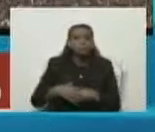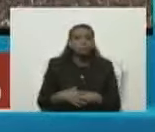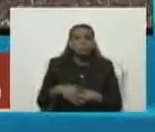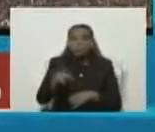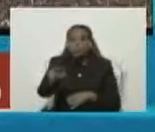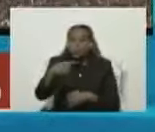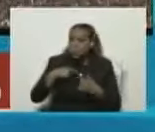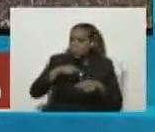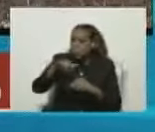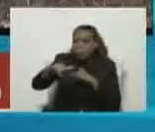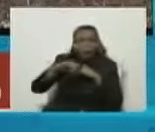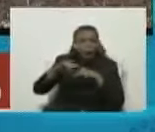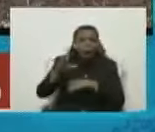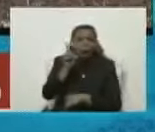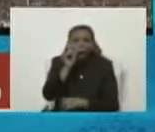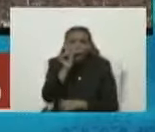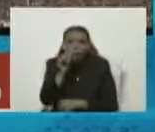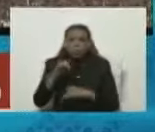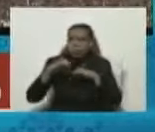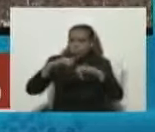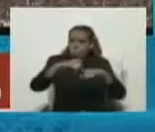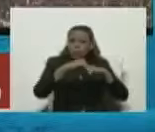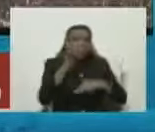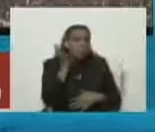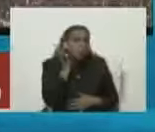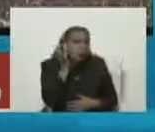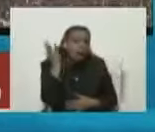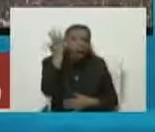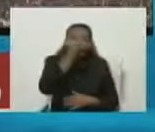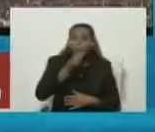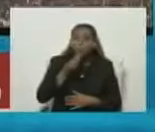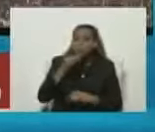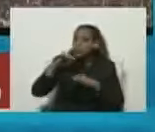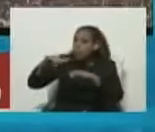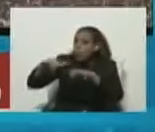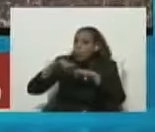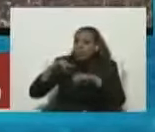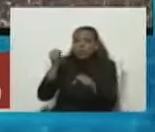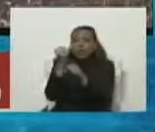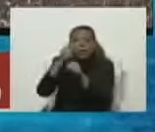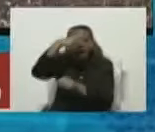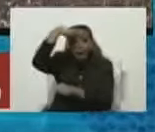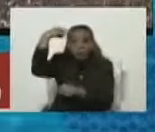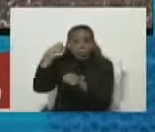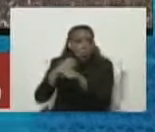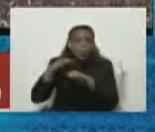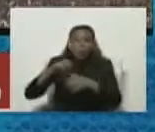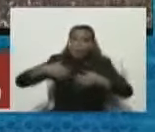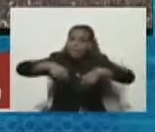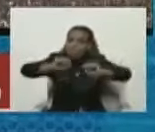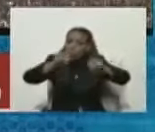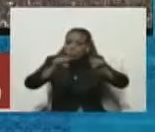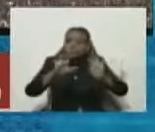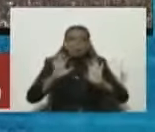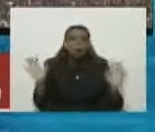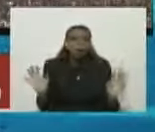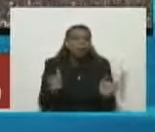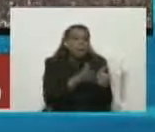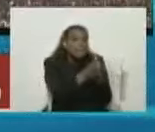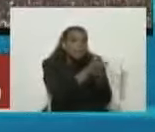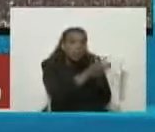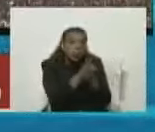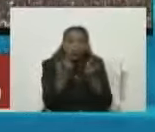mujer, soy como tú, joven. Soy como tú, trabajador, motorizado,